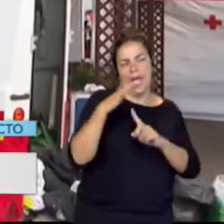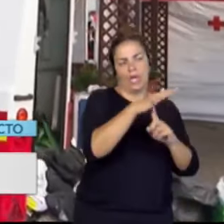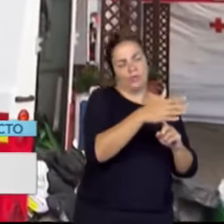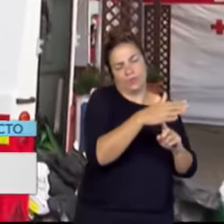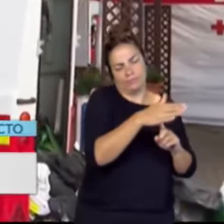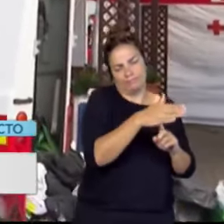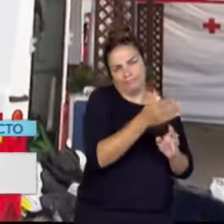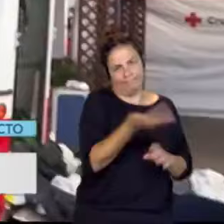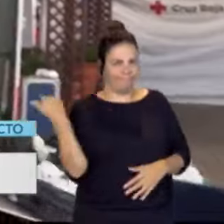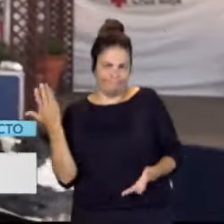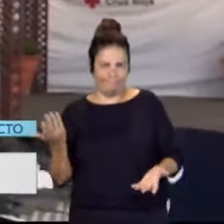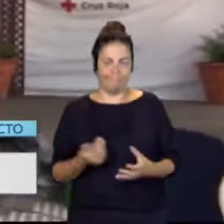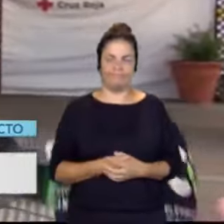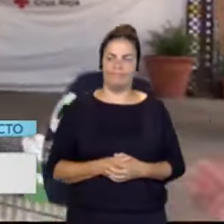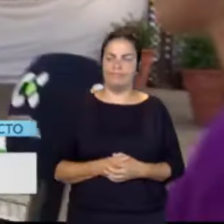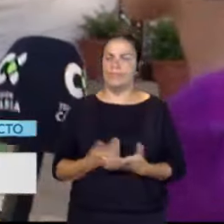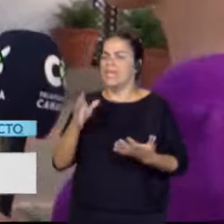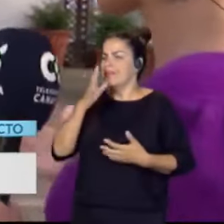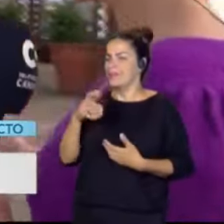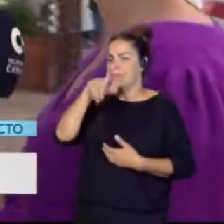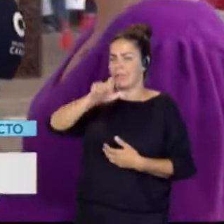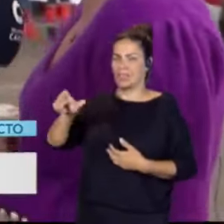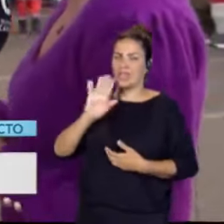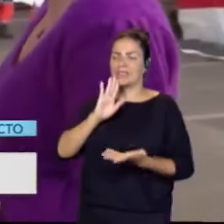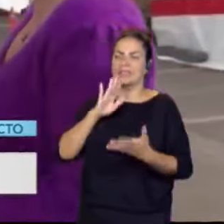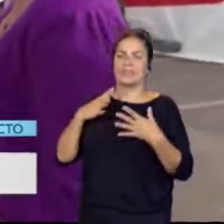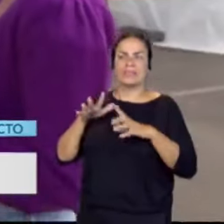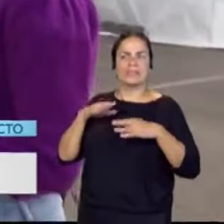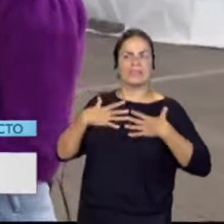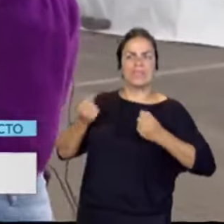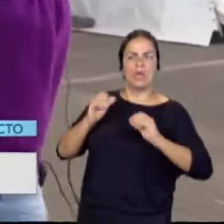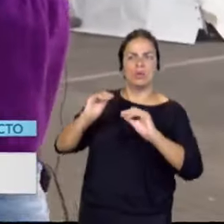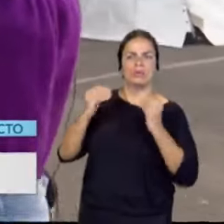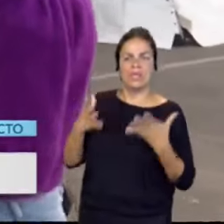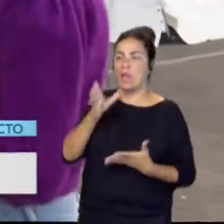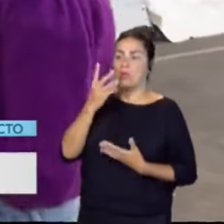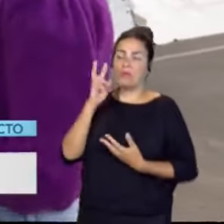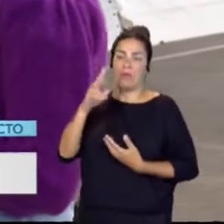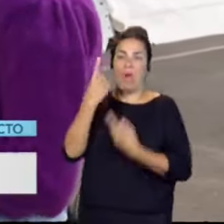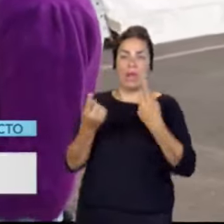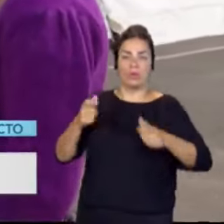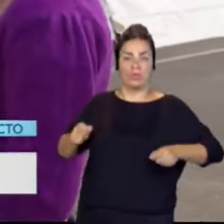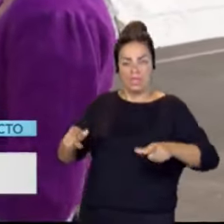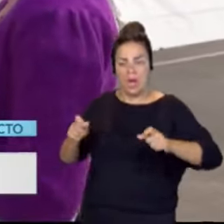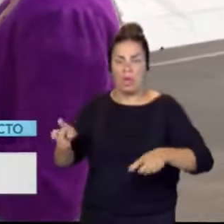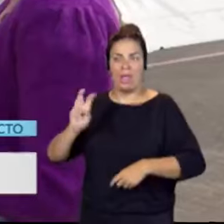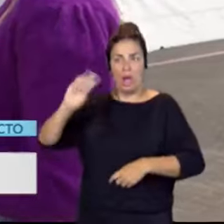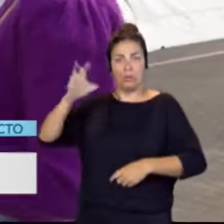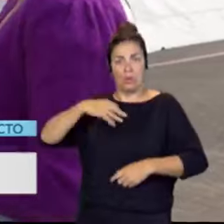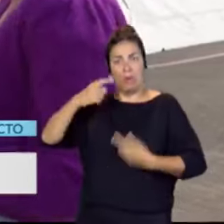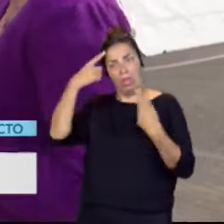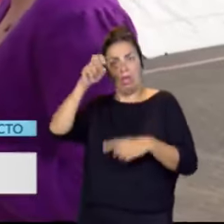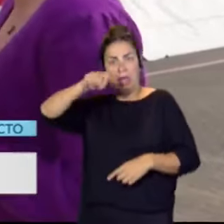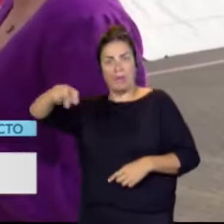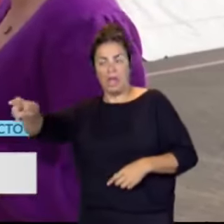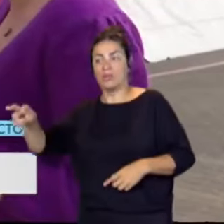entonces. ¿Cuál es el estado de salud de estas personas? Hemos visto que algunos han llegado en silla de ruedas, otros caminando desde el crucero. ¿Ha habido que enviar a